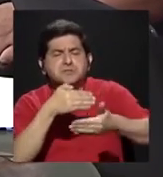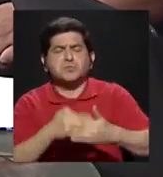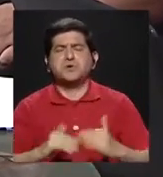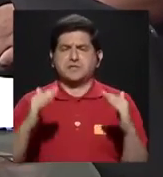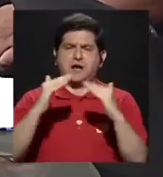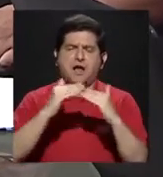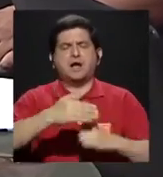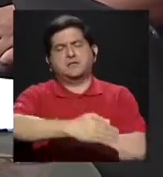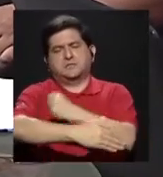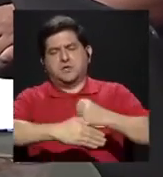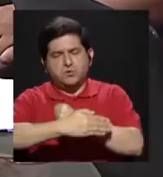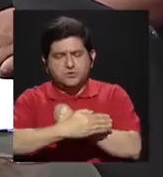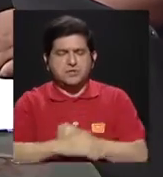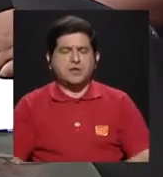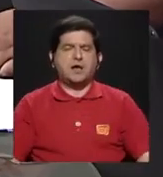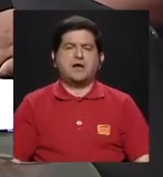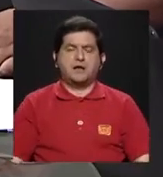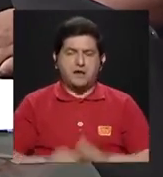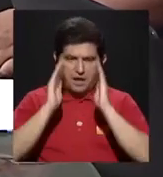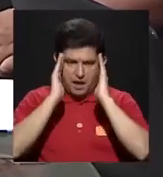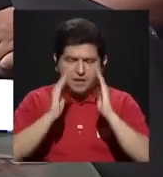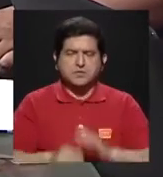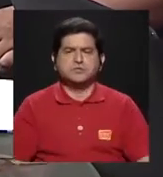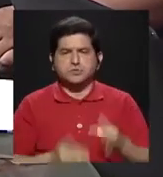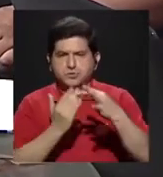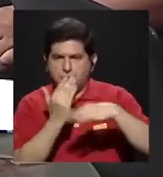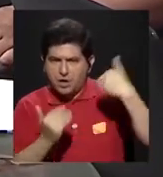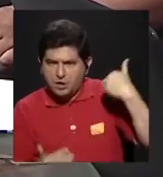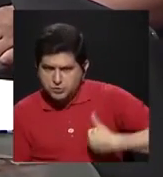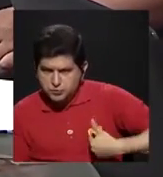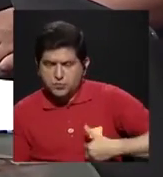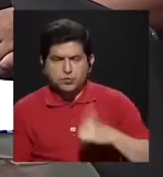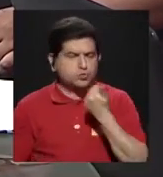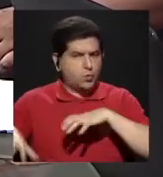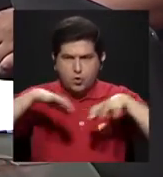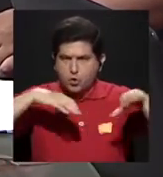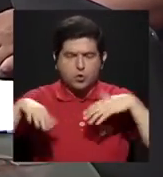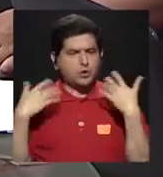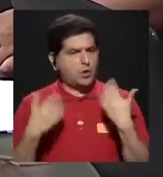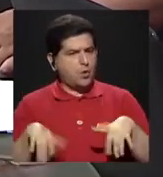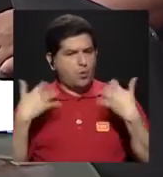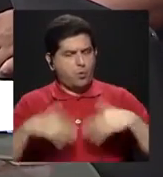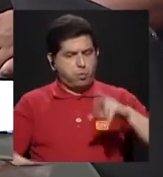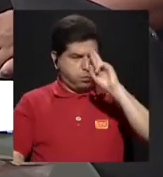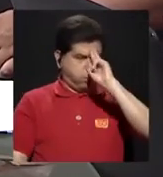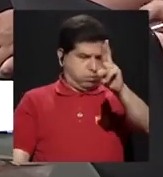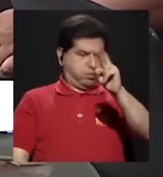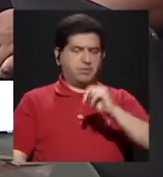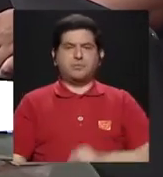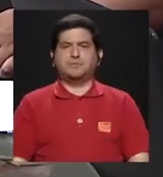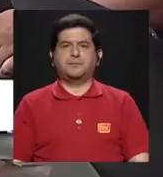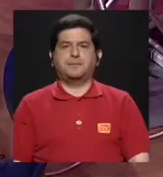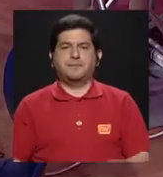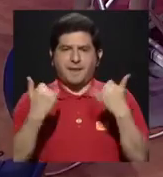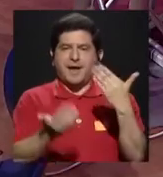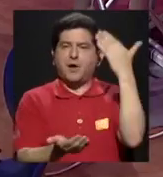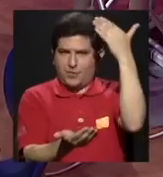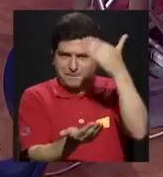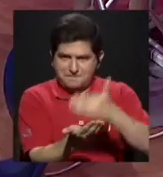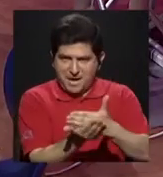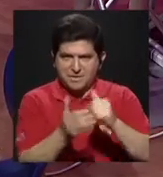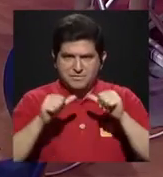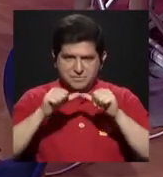cocinar, atender a sus esposos y todas esas demás actividades es realmente de admirar. Muy bien, vamos a hacer una pausa